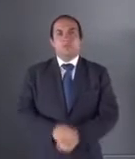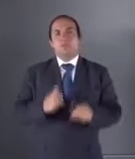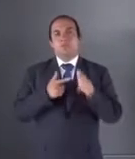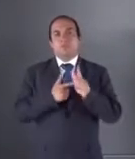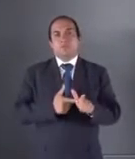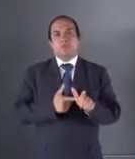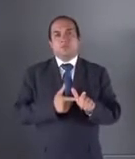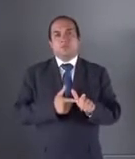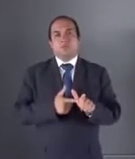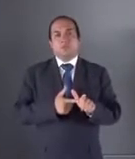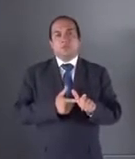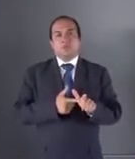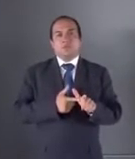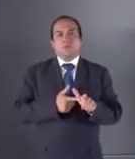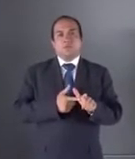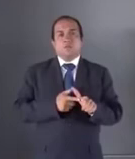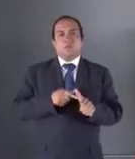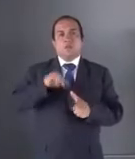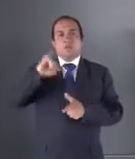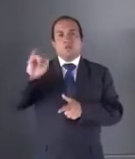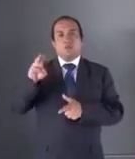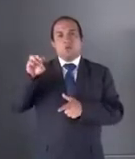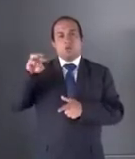Continuamos con Joana Flores de Grupo ASIR.